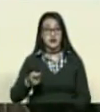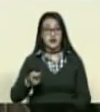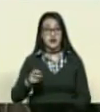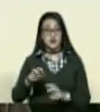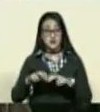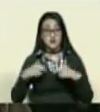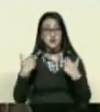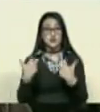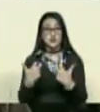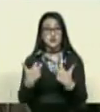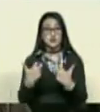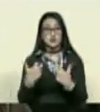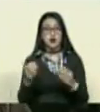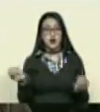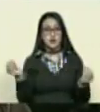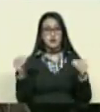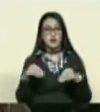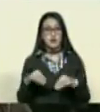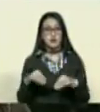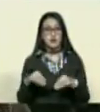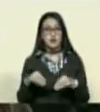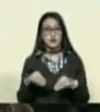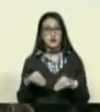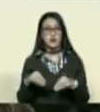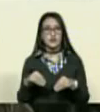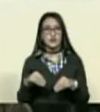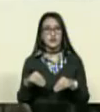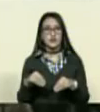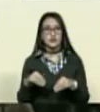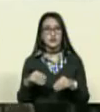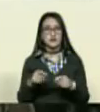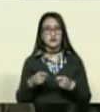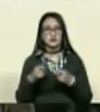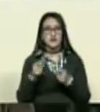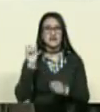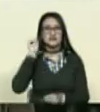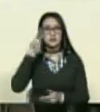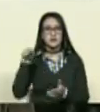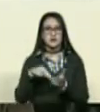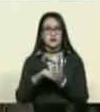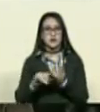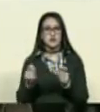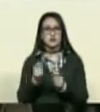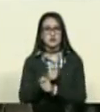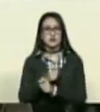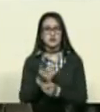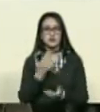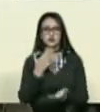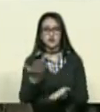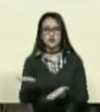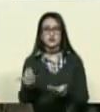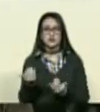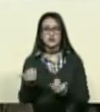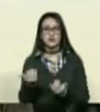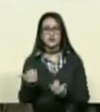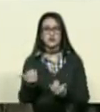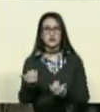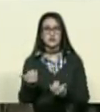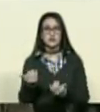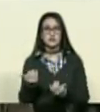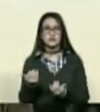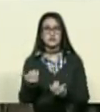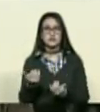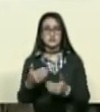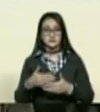plena, acordó la remisión a la Asamblea Nacional Constituyente la solicitud para levantar la